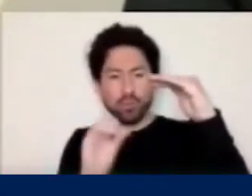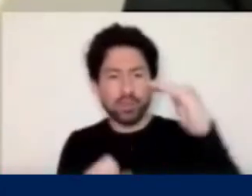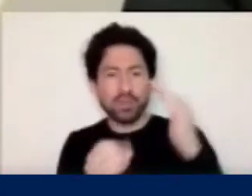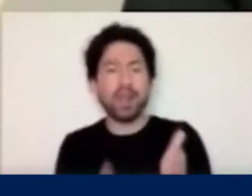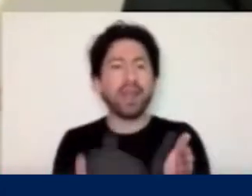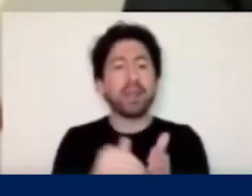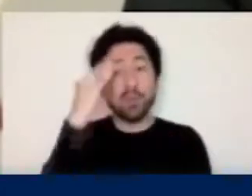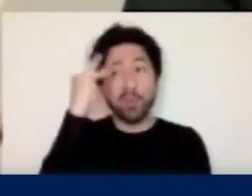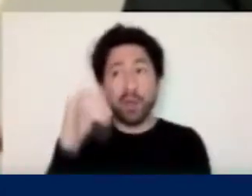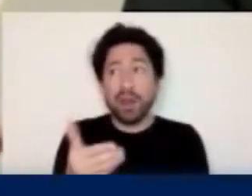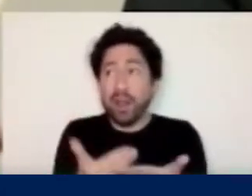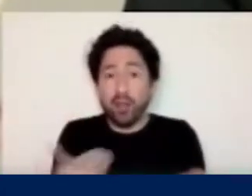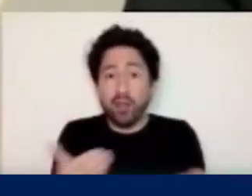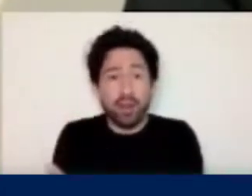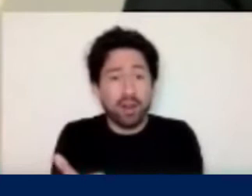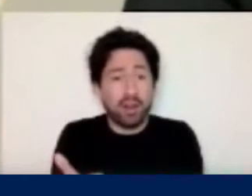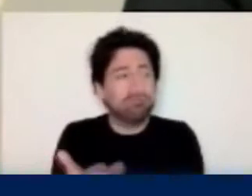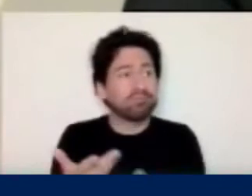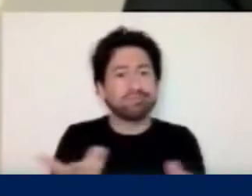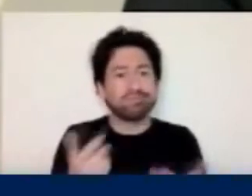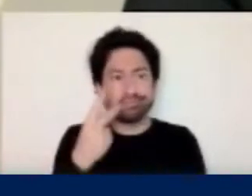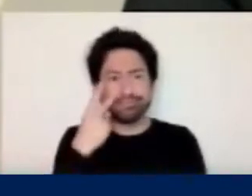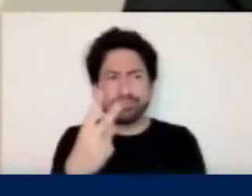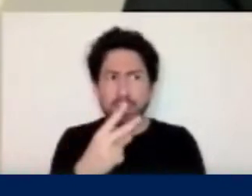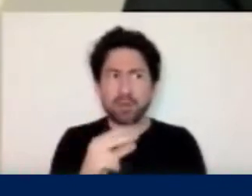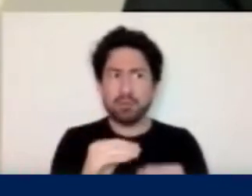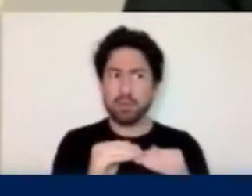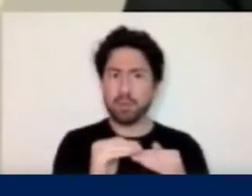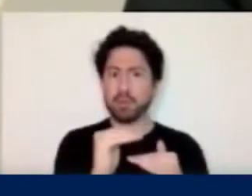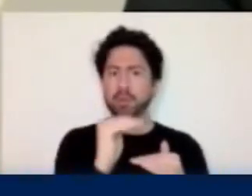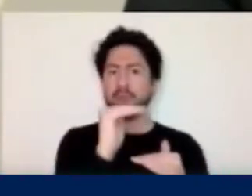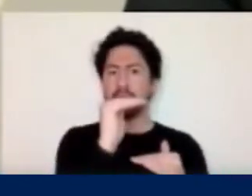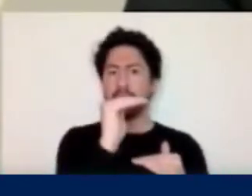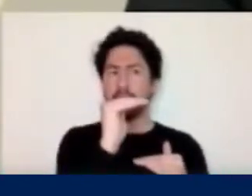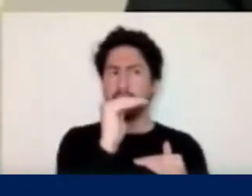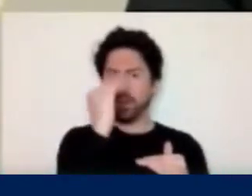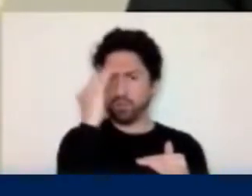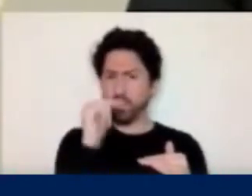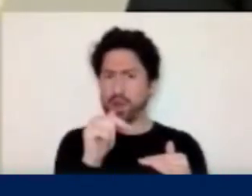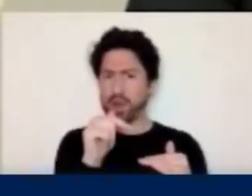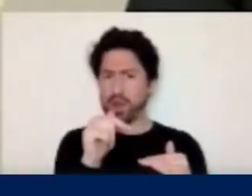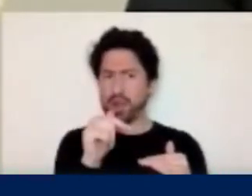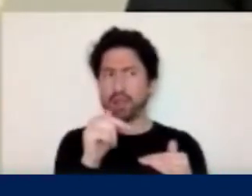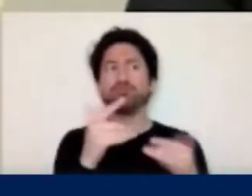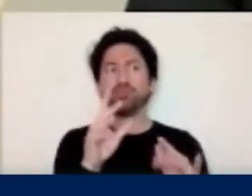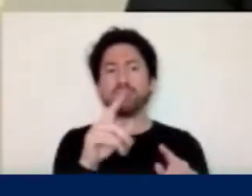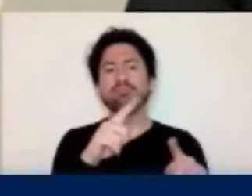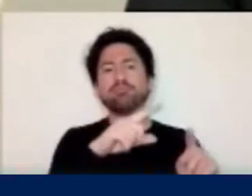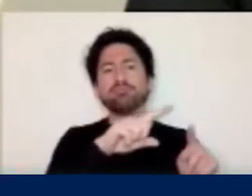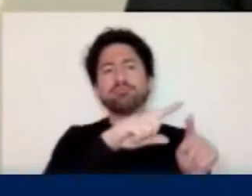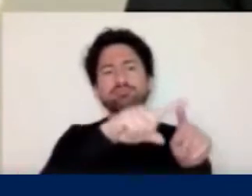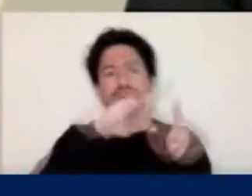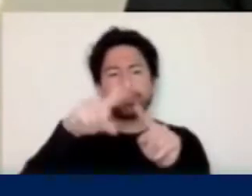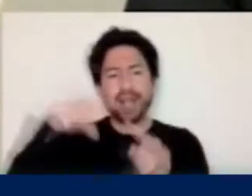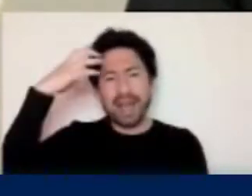paradoja que estamos viviendo hoy es que este crecimiento se debe básicamente a los apoyos que hicieron los gobiernos apuntalando